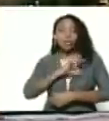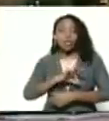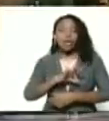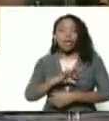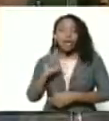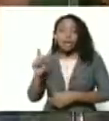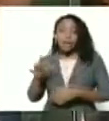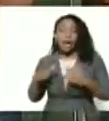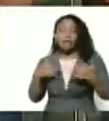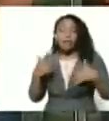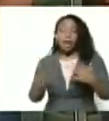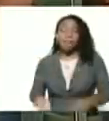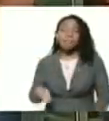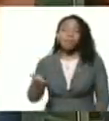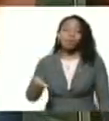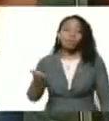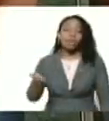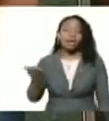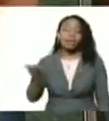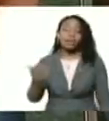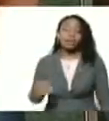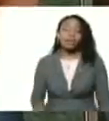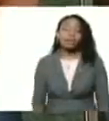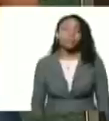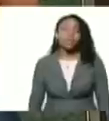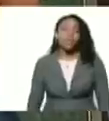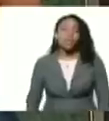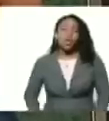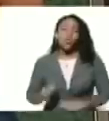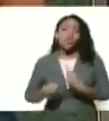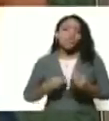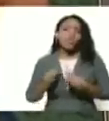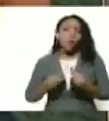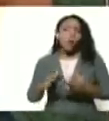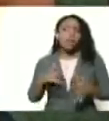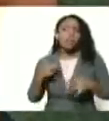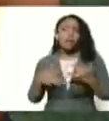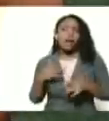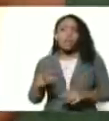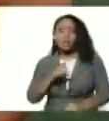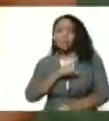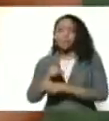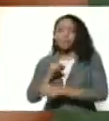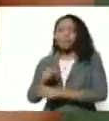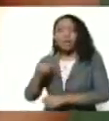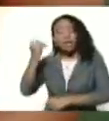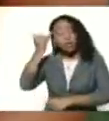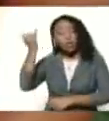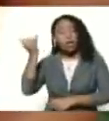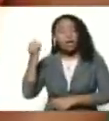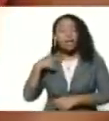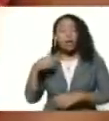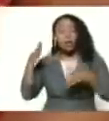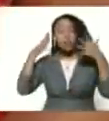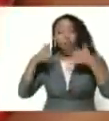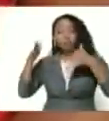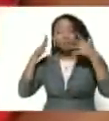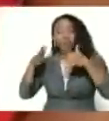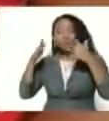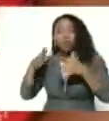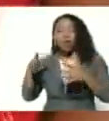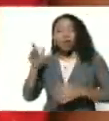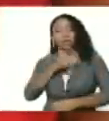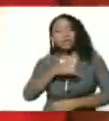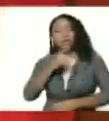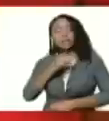que es un elemento fundamental como elemento de orden ideológico que nos guía, que nos orienta en un